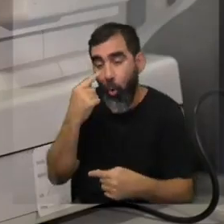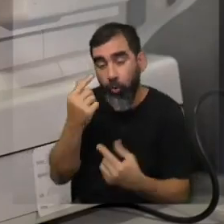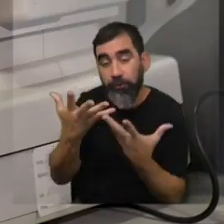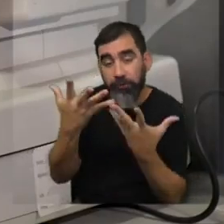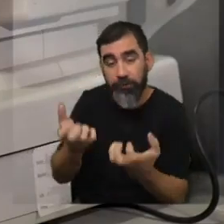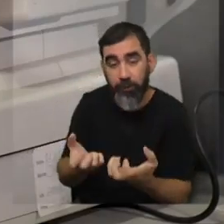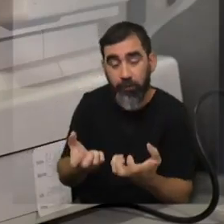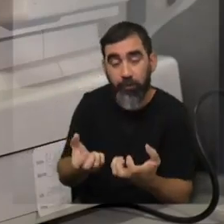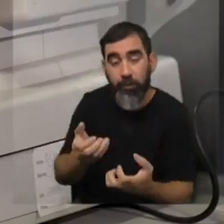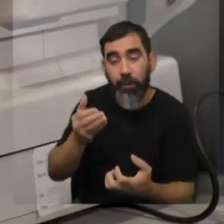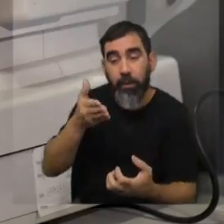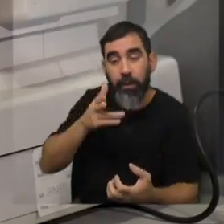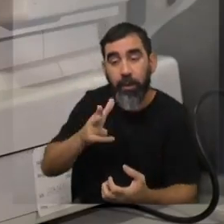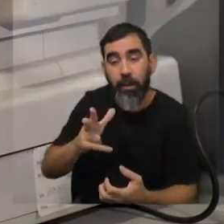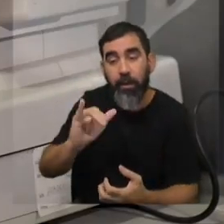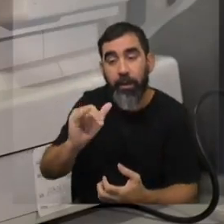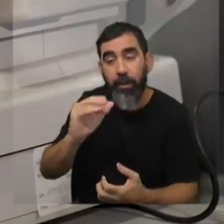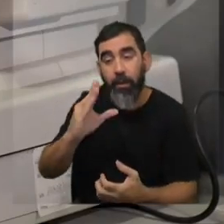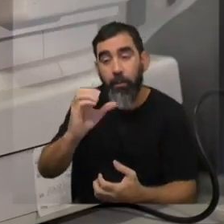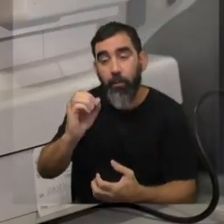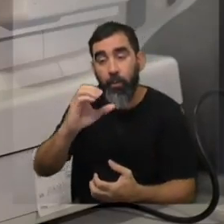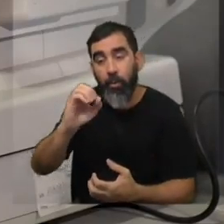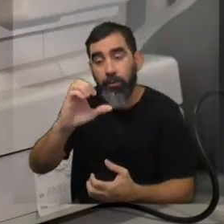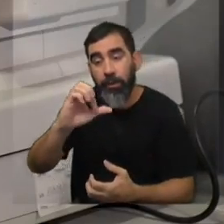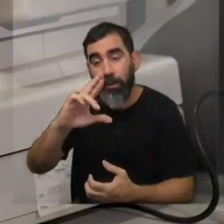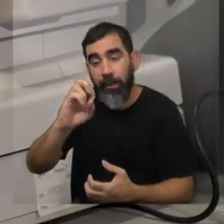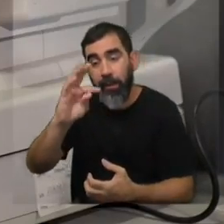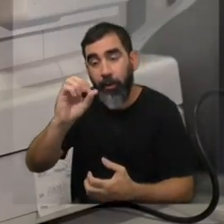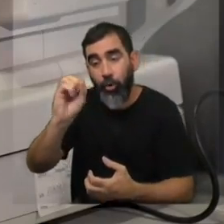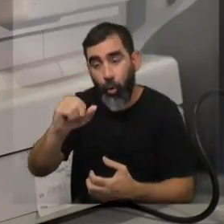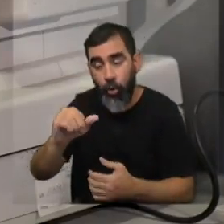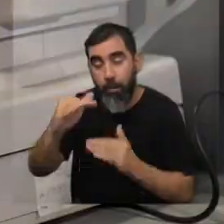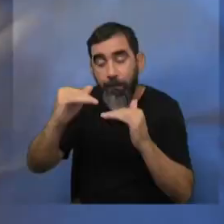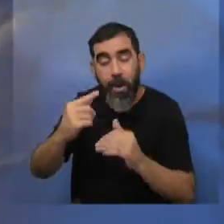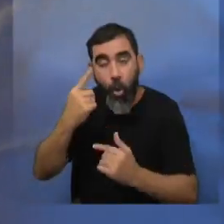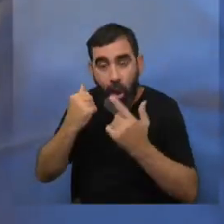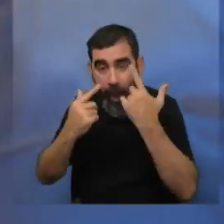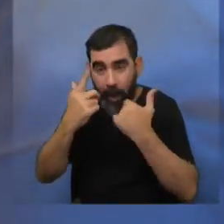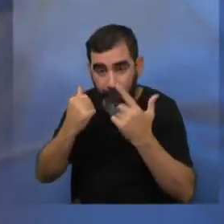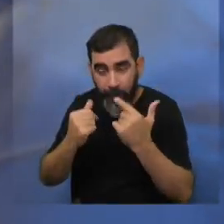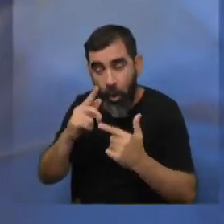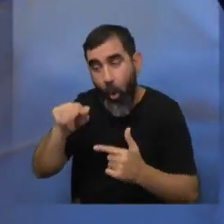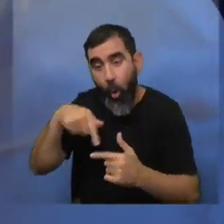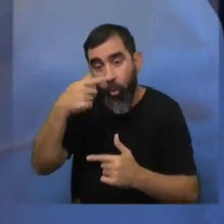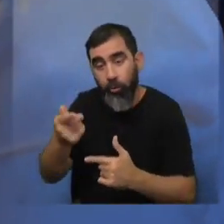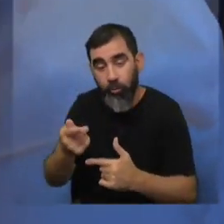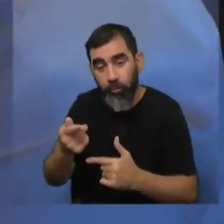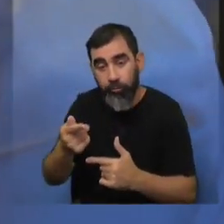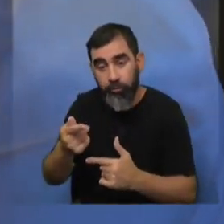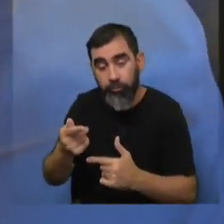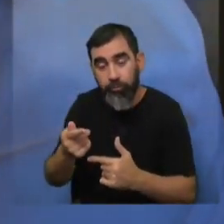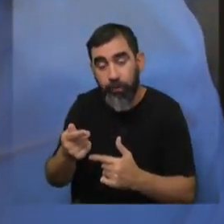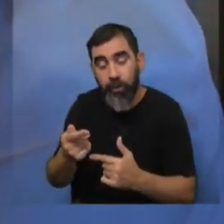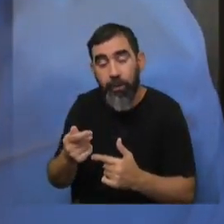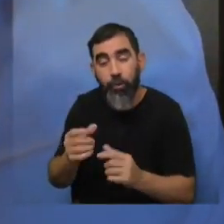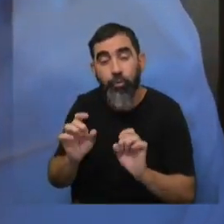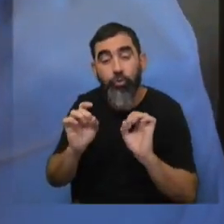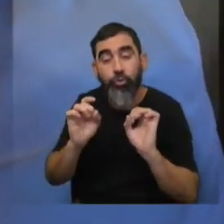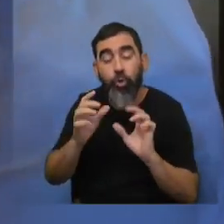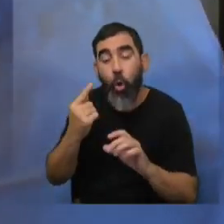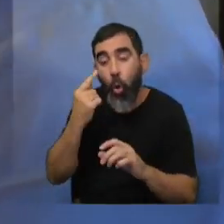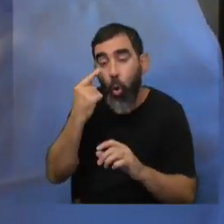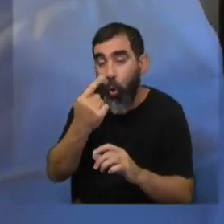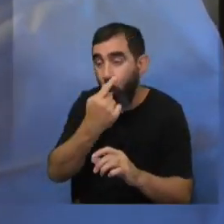seco hiposecretor, que es cuando el ojo produce menos cantidad de lágrima de lo normal, y el ojo seco evaporativo, que es cuando el